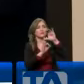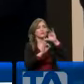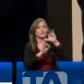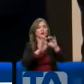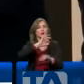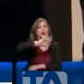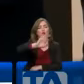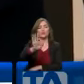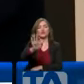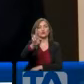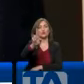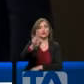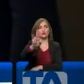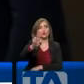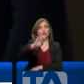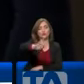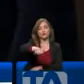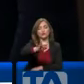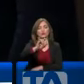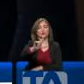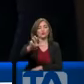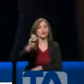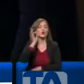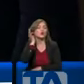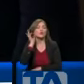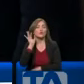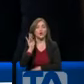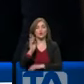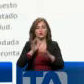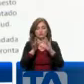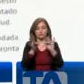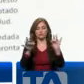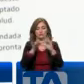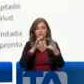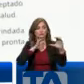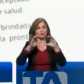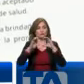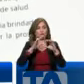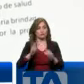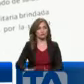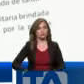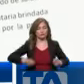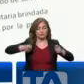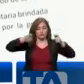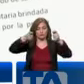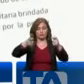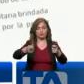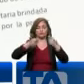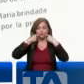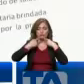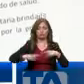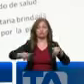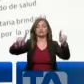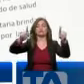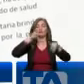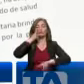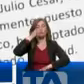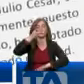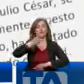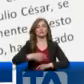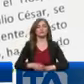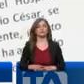Julio César Trujillo, su esposa entregó un comunicado a los medios de comunicación para que se extienda al público y